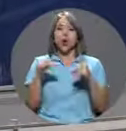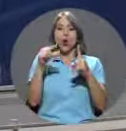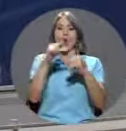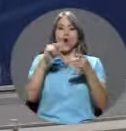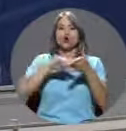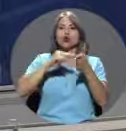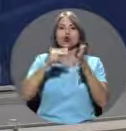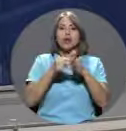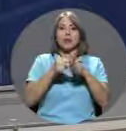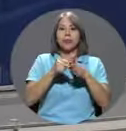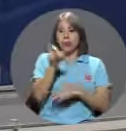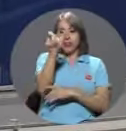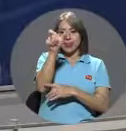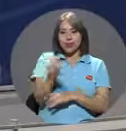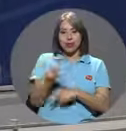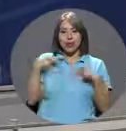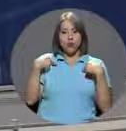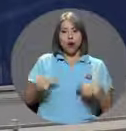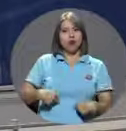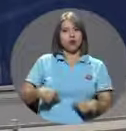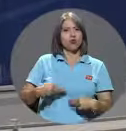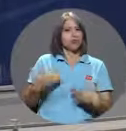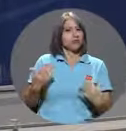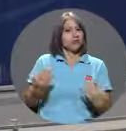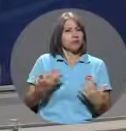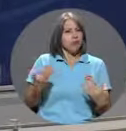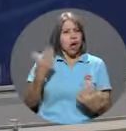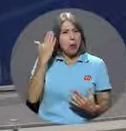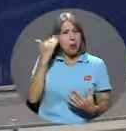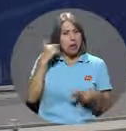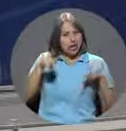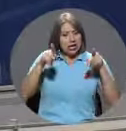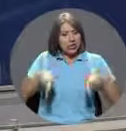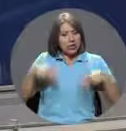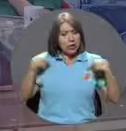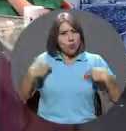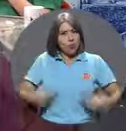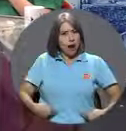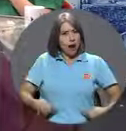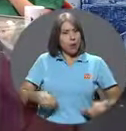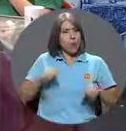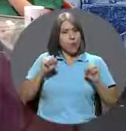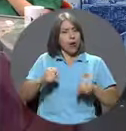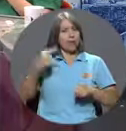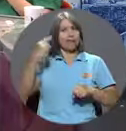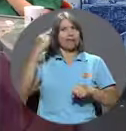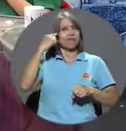suicida. Y en ese sentido, bueno, pues lo vemos que el ser humano no surge en el vacío. El ser humano